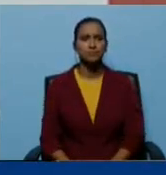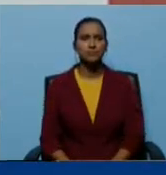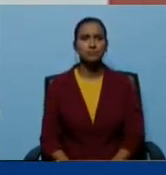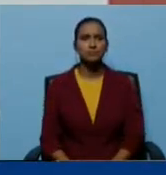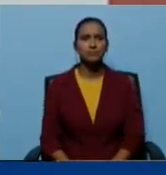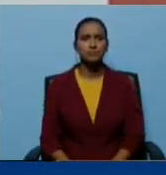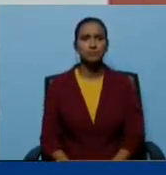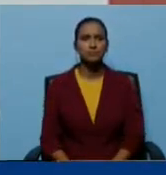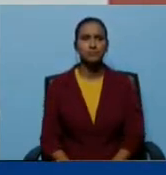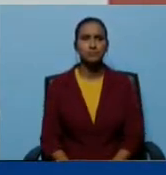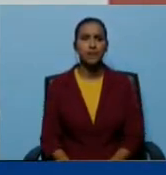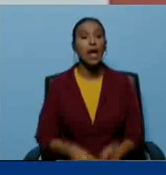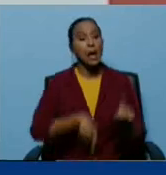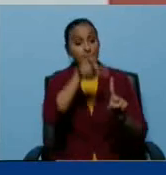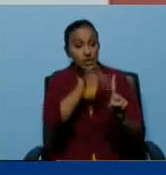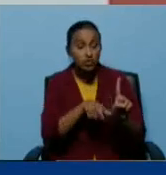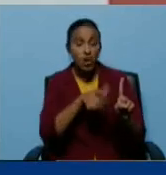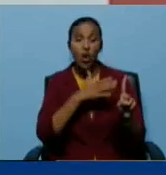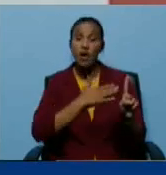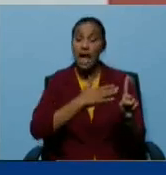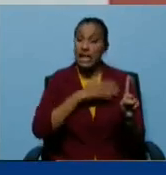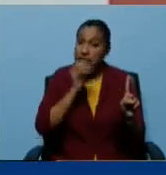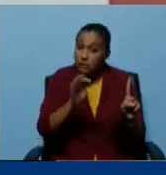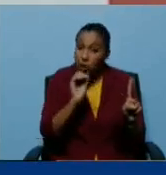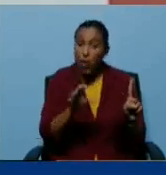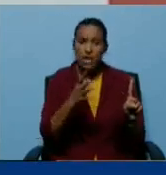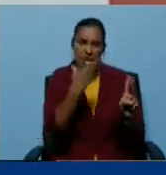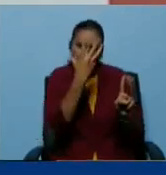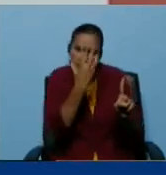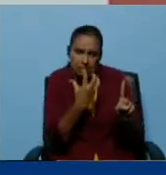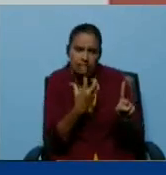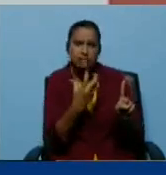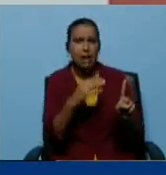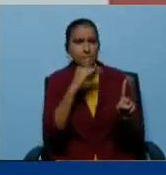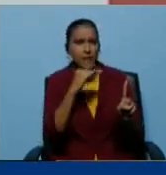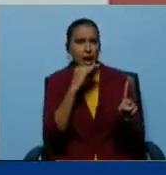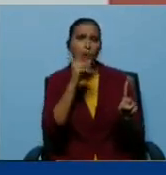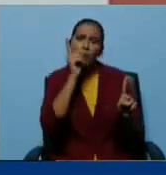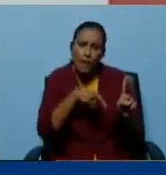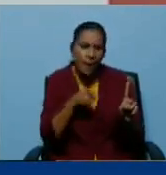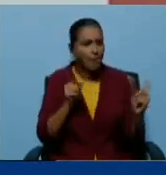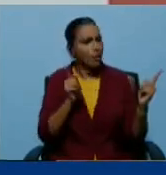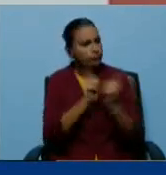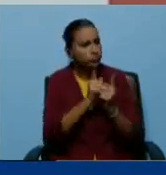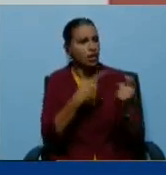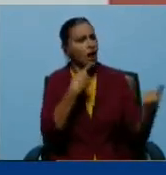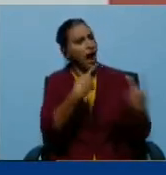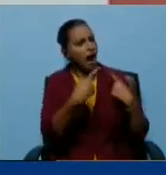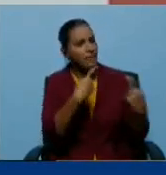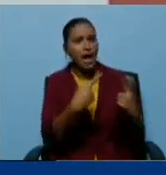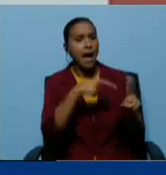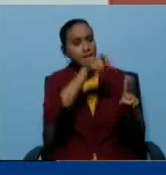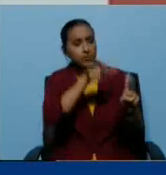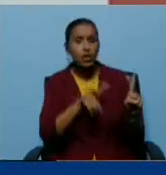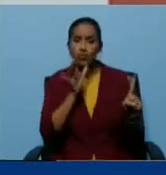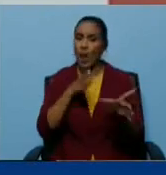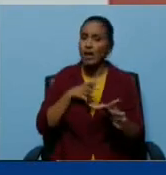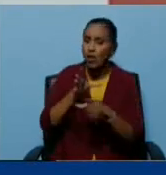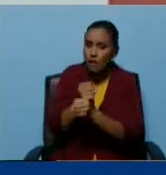Sanar al que haya que sanar y sumarlo. El que haya que sanarlo de desconfianza, de